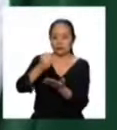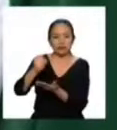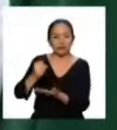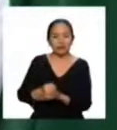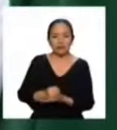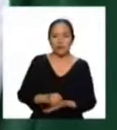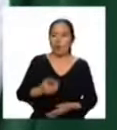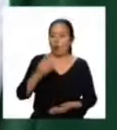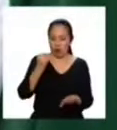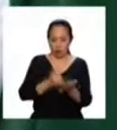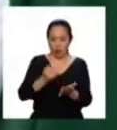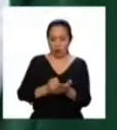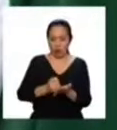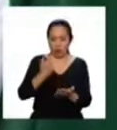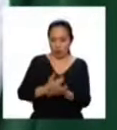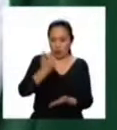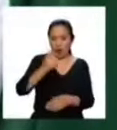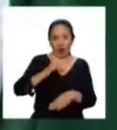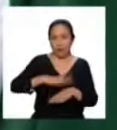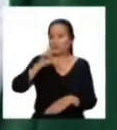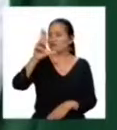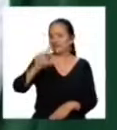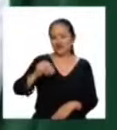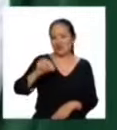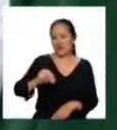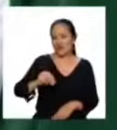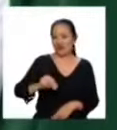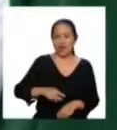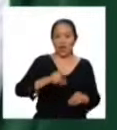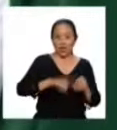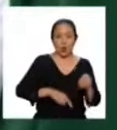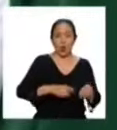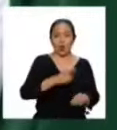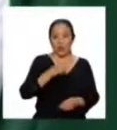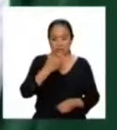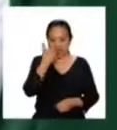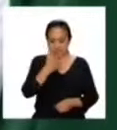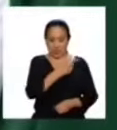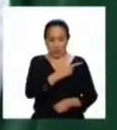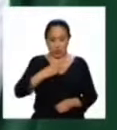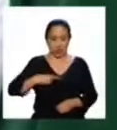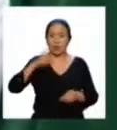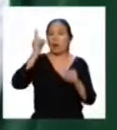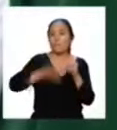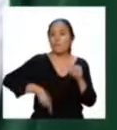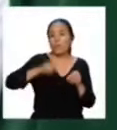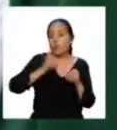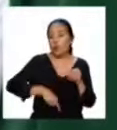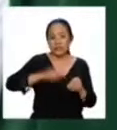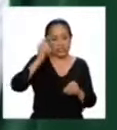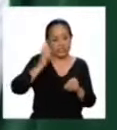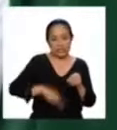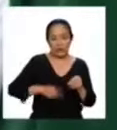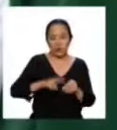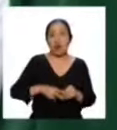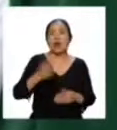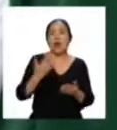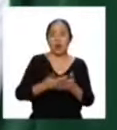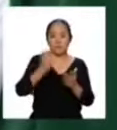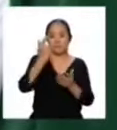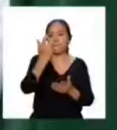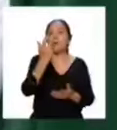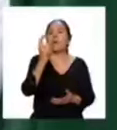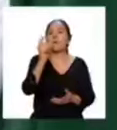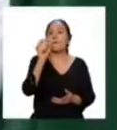de impuestos y con menos endeudamiento, la inversión pública fue mayor en